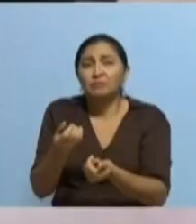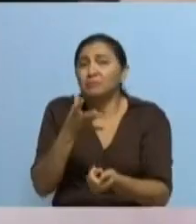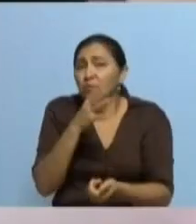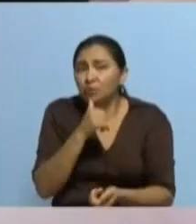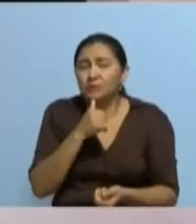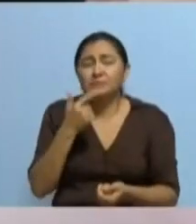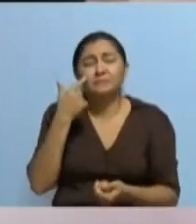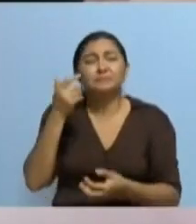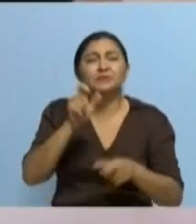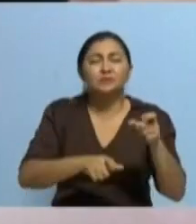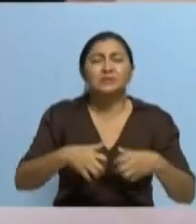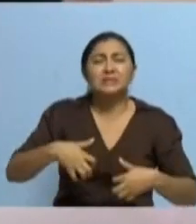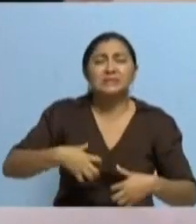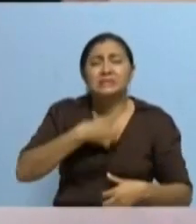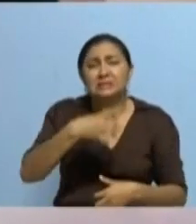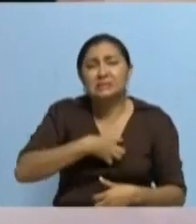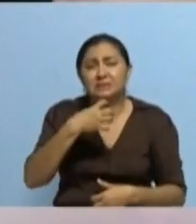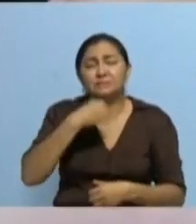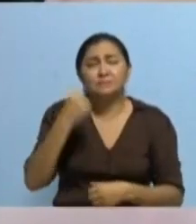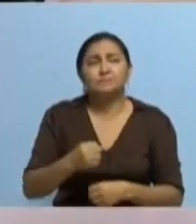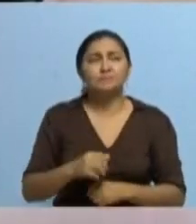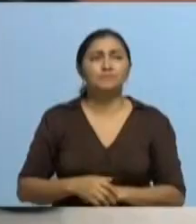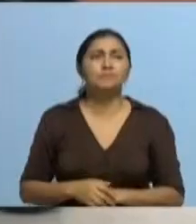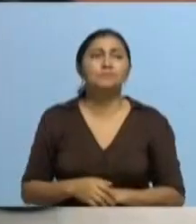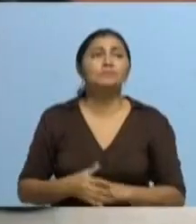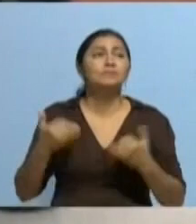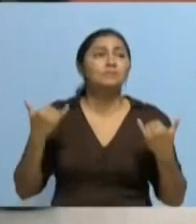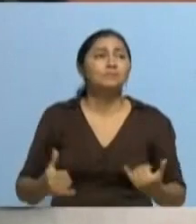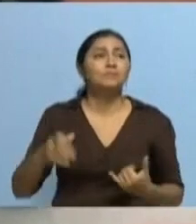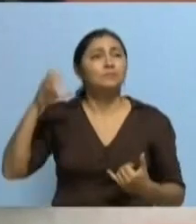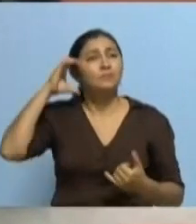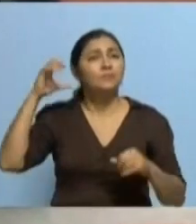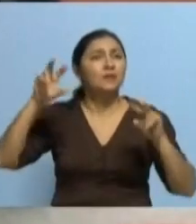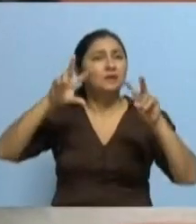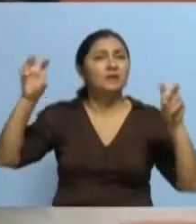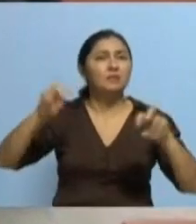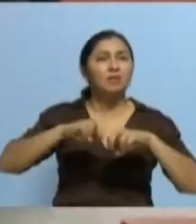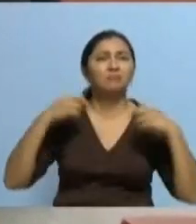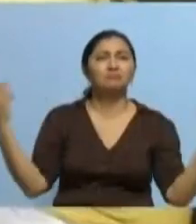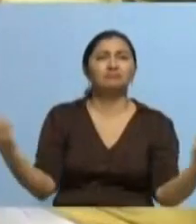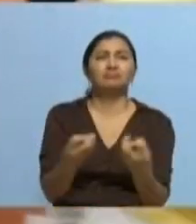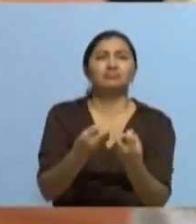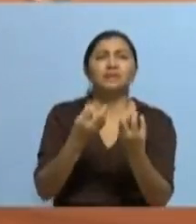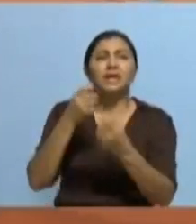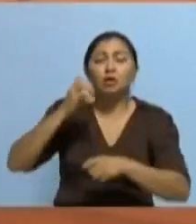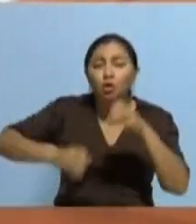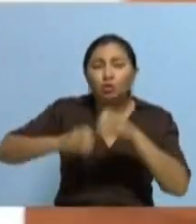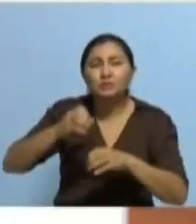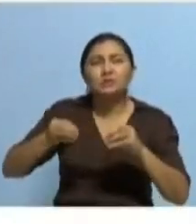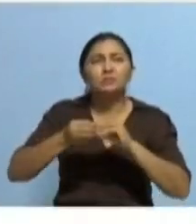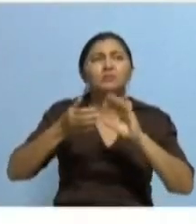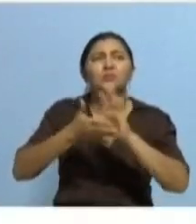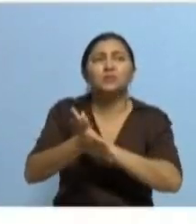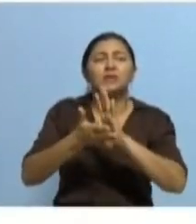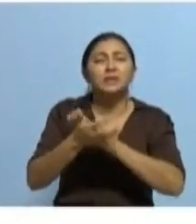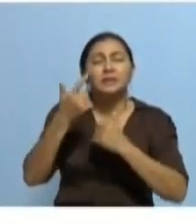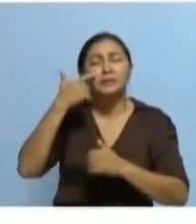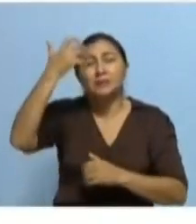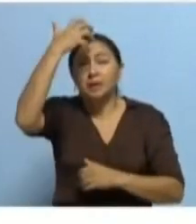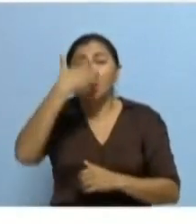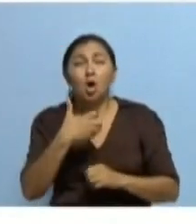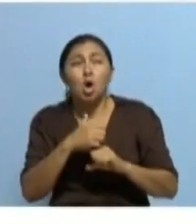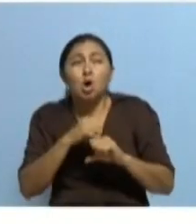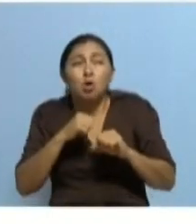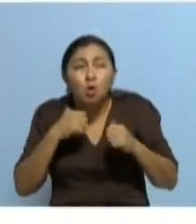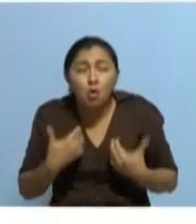salud. Hoy el tema en la sesión del Consejo Distrital fue una radiografía de la prestación de los servicios de salud en la ciudad. Los